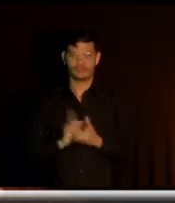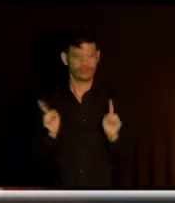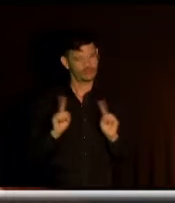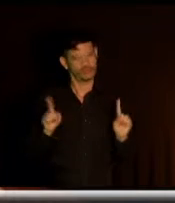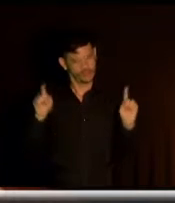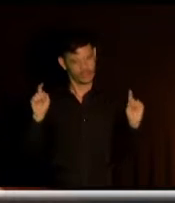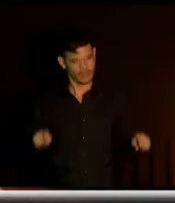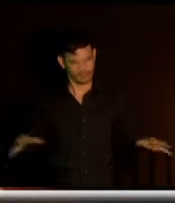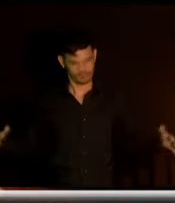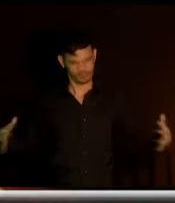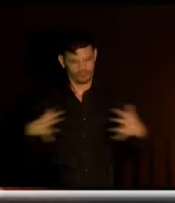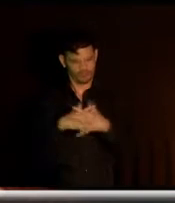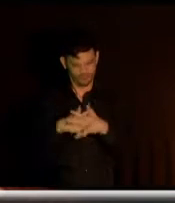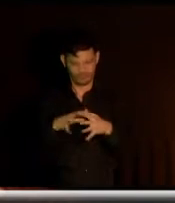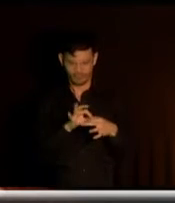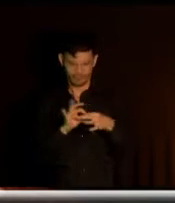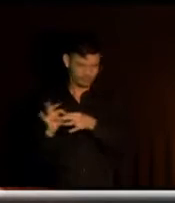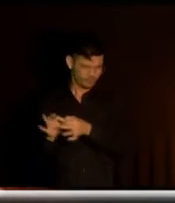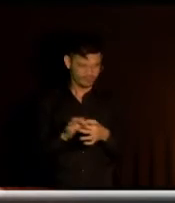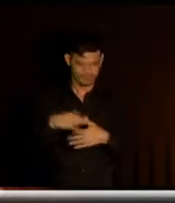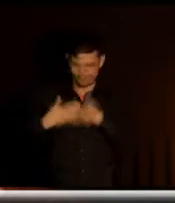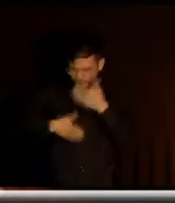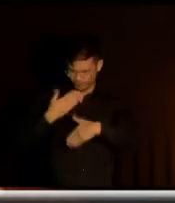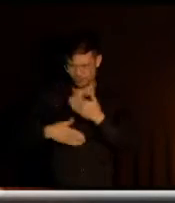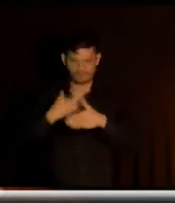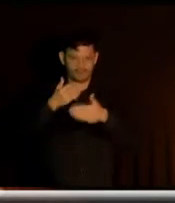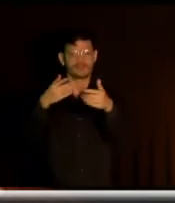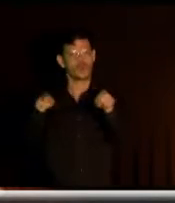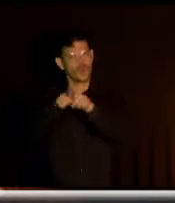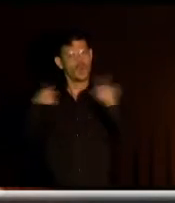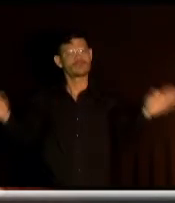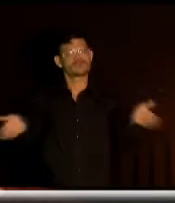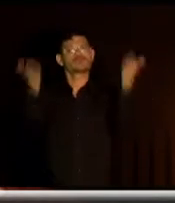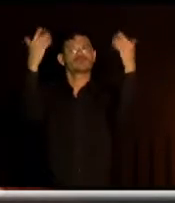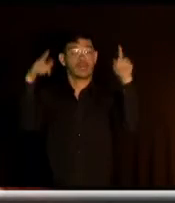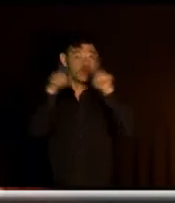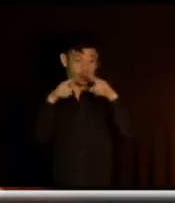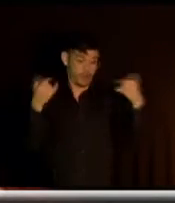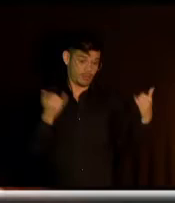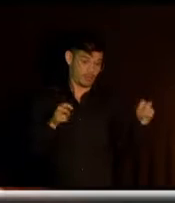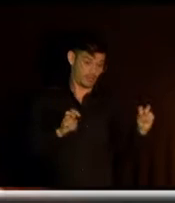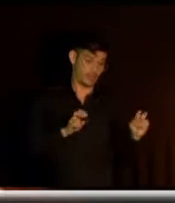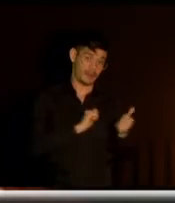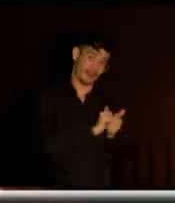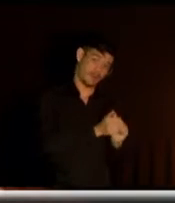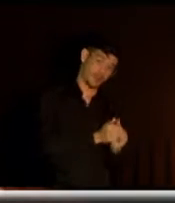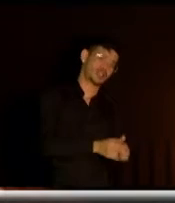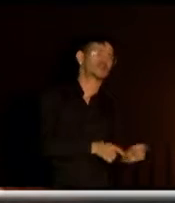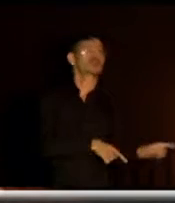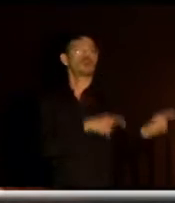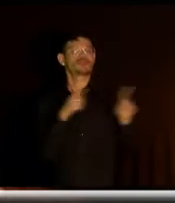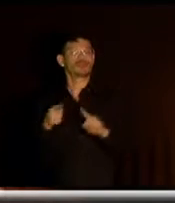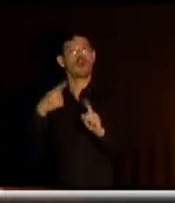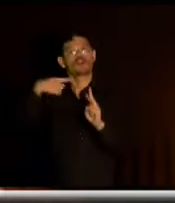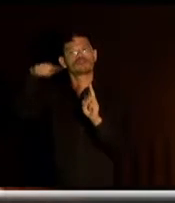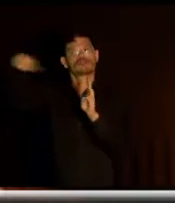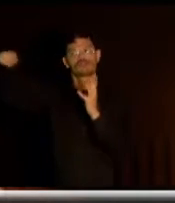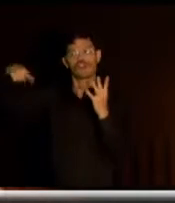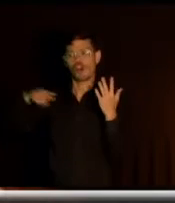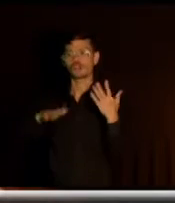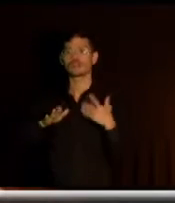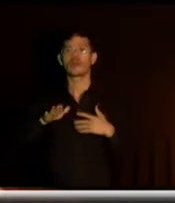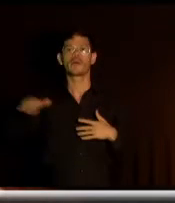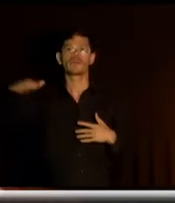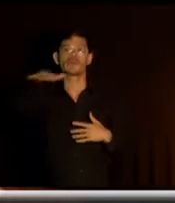empezar a sacar procesos adelante, como lo estamos haciendo ahorita en el deporte, tenemos que hacerlo en otros ámbitos también,